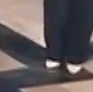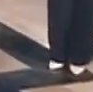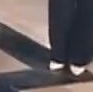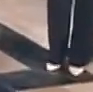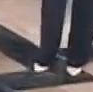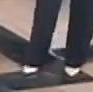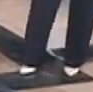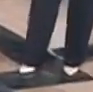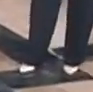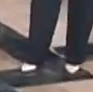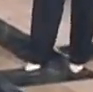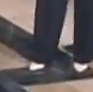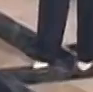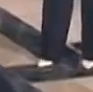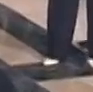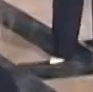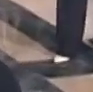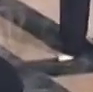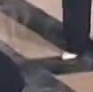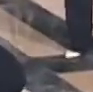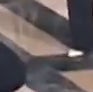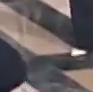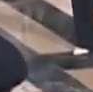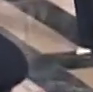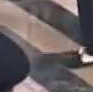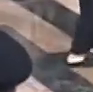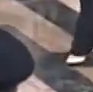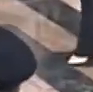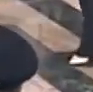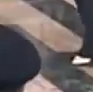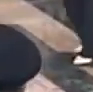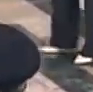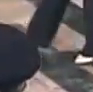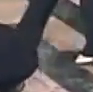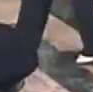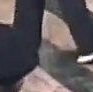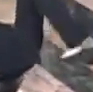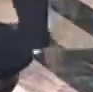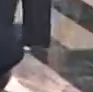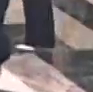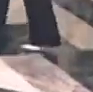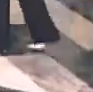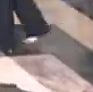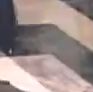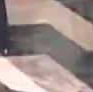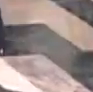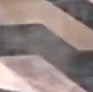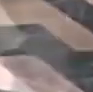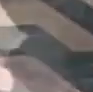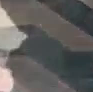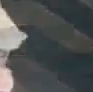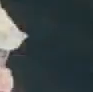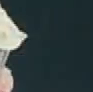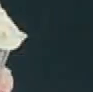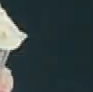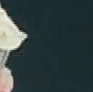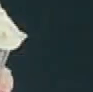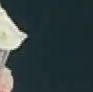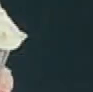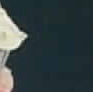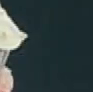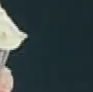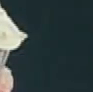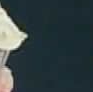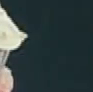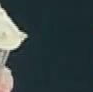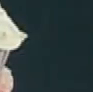Gobierno Nicolás Maduro Moros hoy en esta fecha memorable, 10 de marzo del año 2021, cuando se conmemoran estos 200